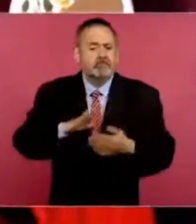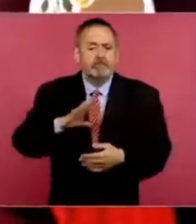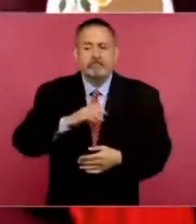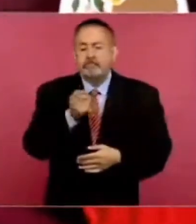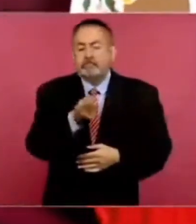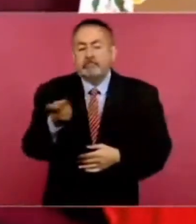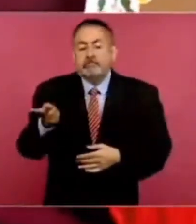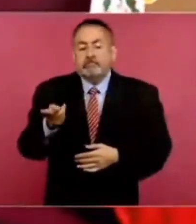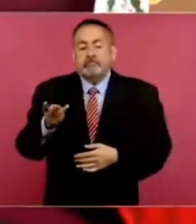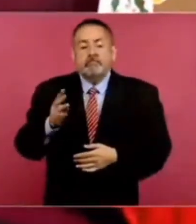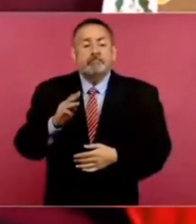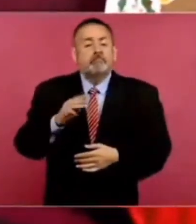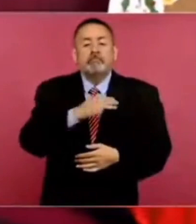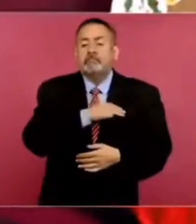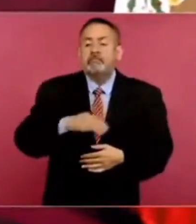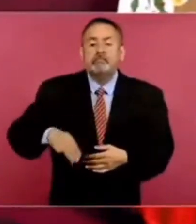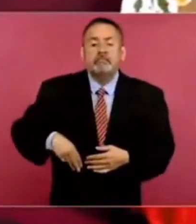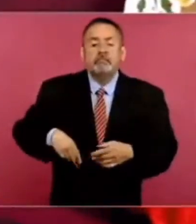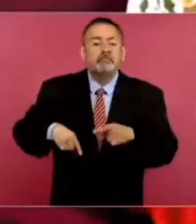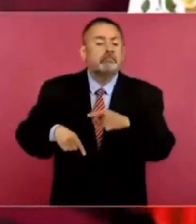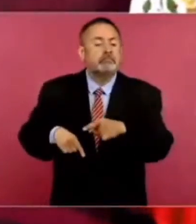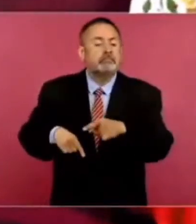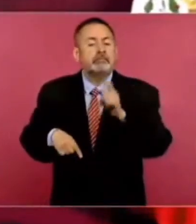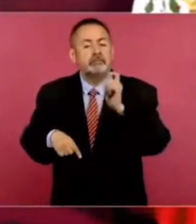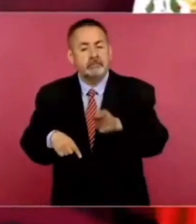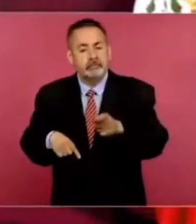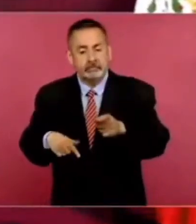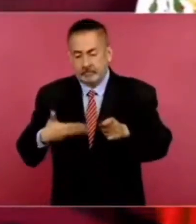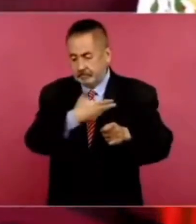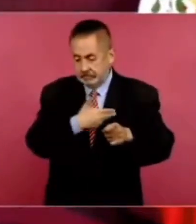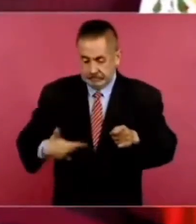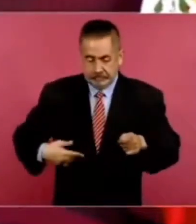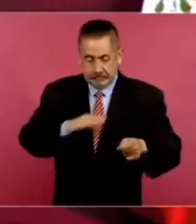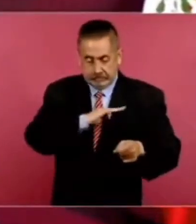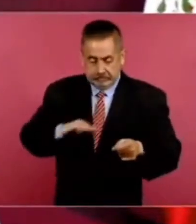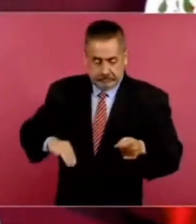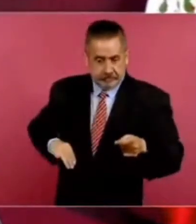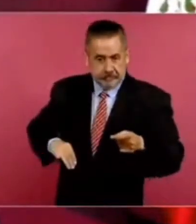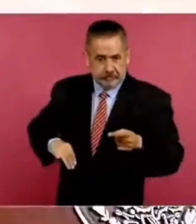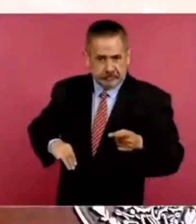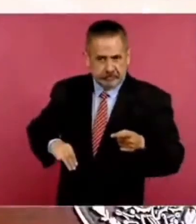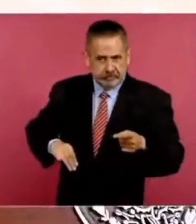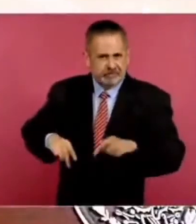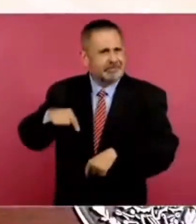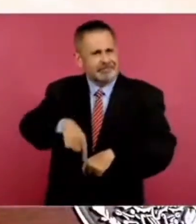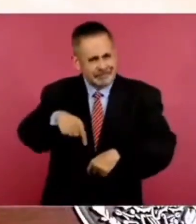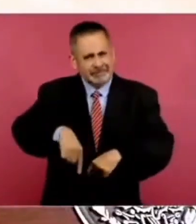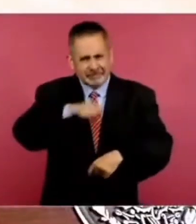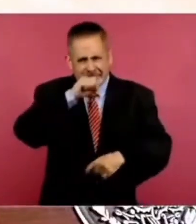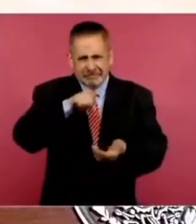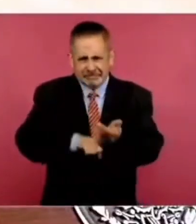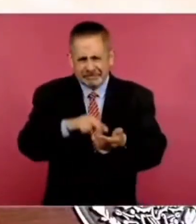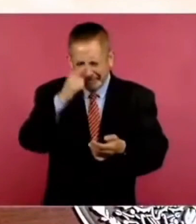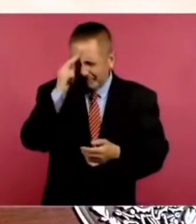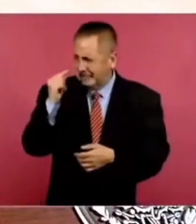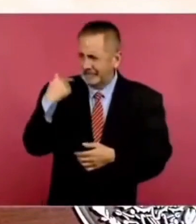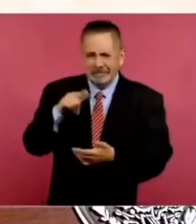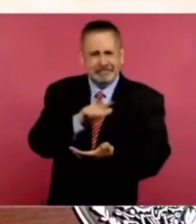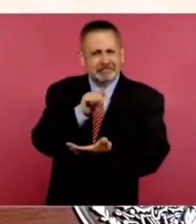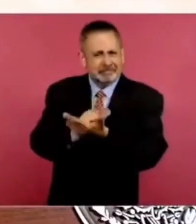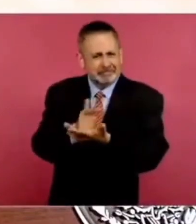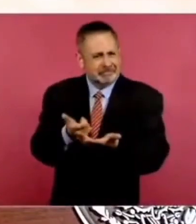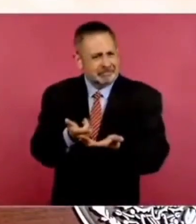municipios en donde, aparte del presidente municipal, aquí mismo, esta reforma última que